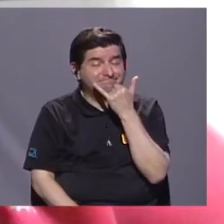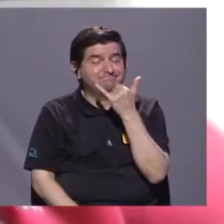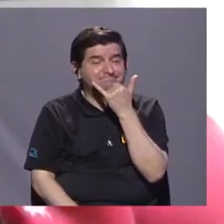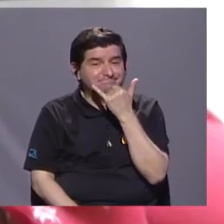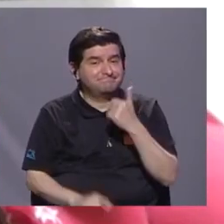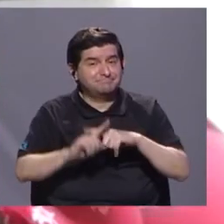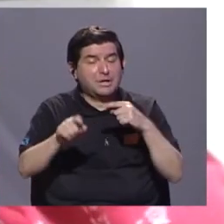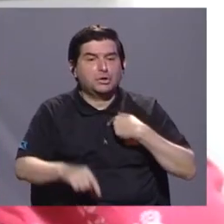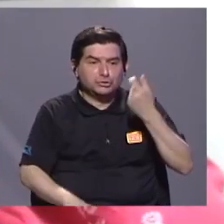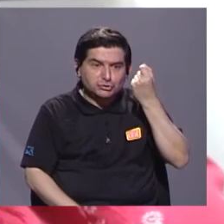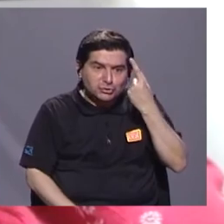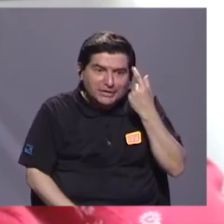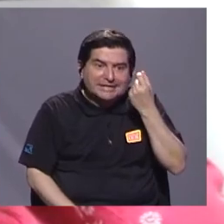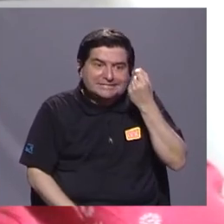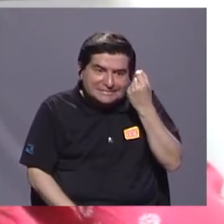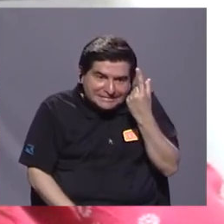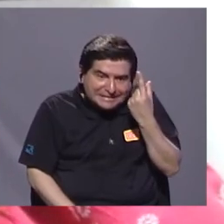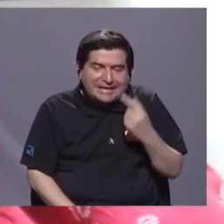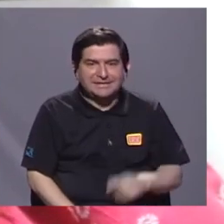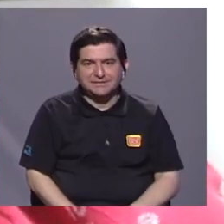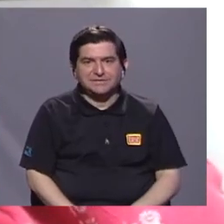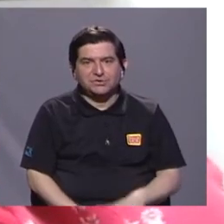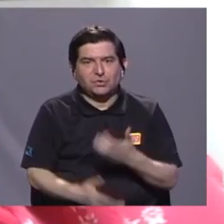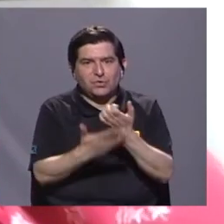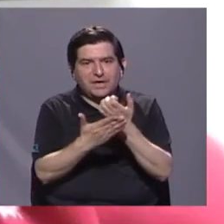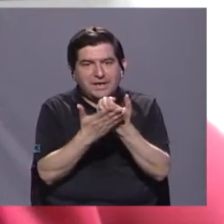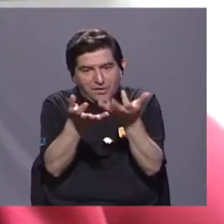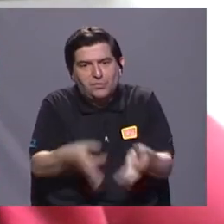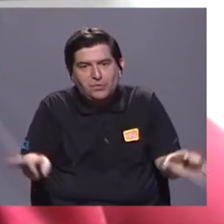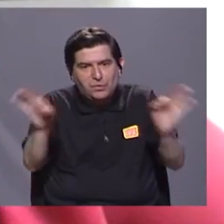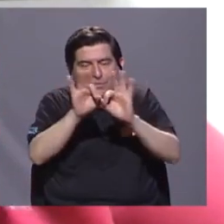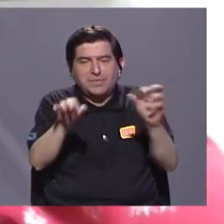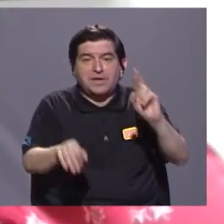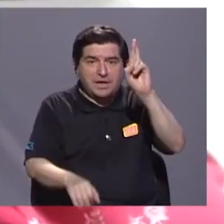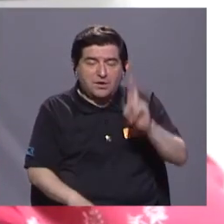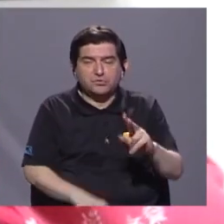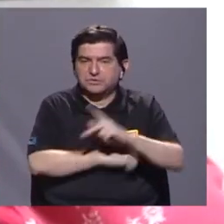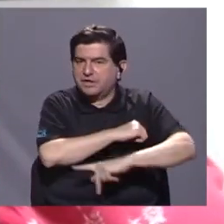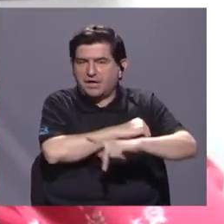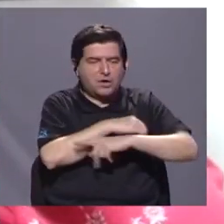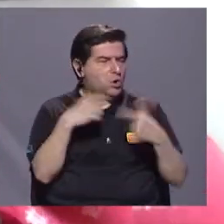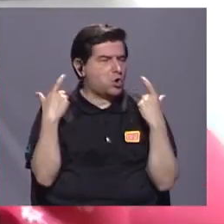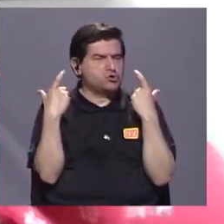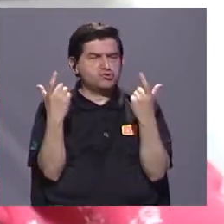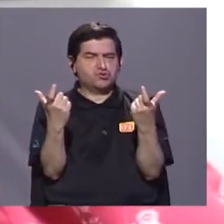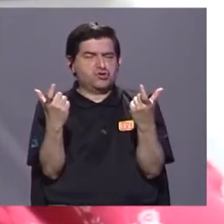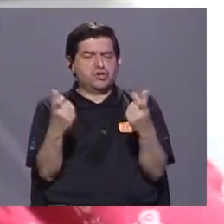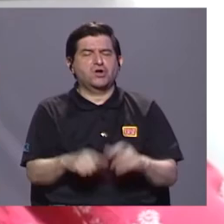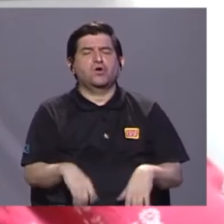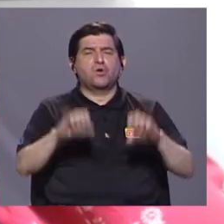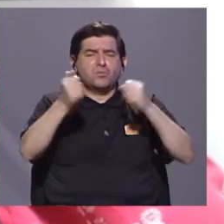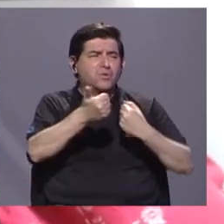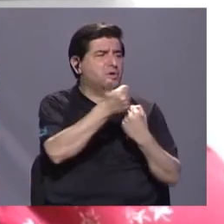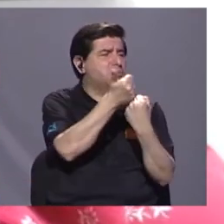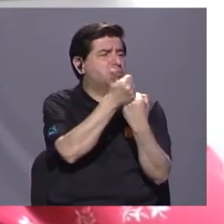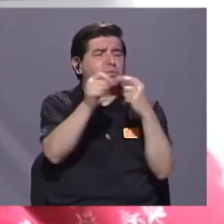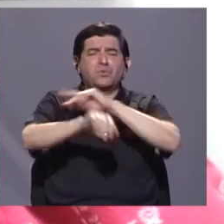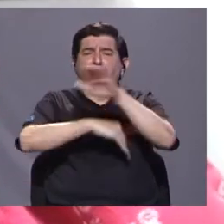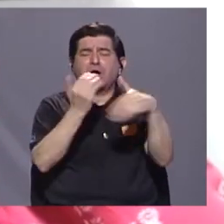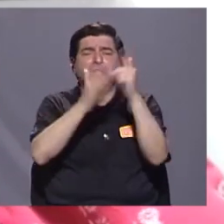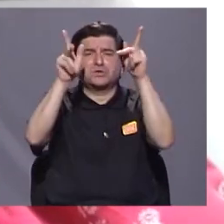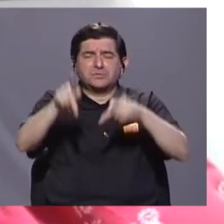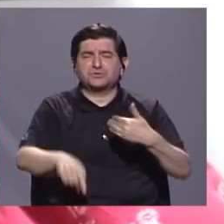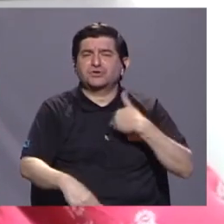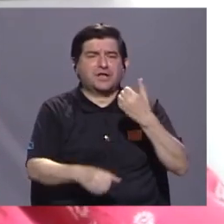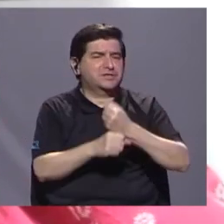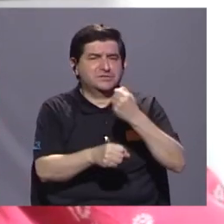entiendo que se ponga por delante la economía porque cuesta rica no es un país rico que puede subsidiar a todas las personas que no van a tener